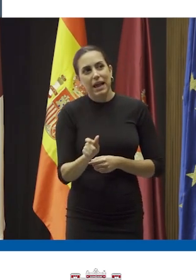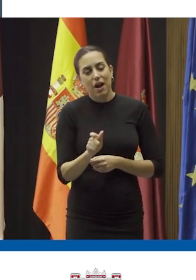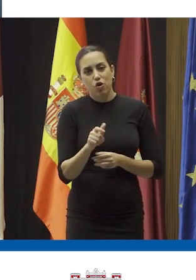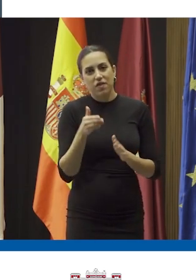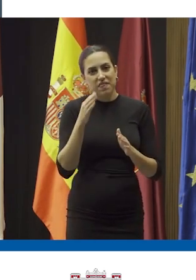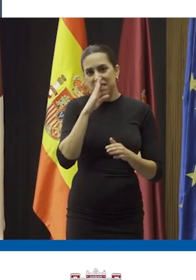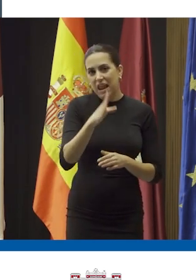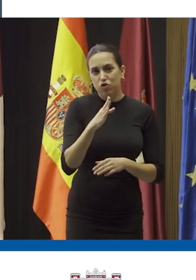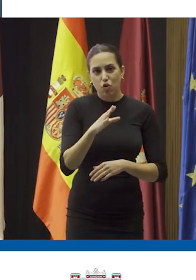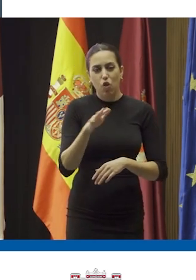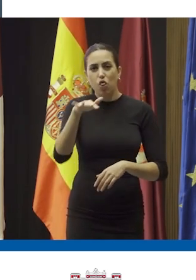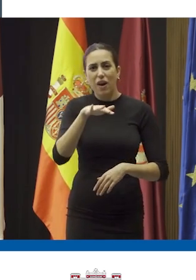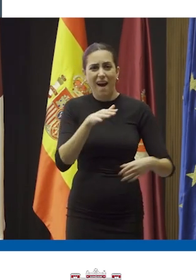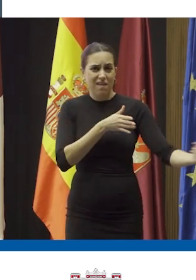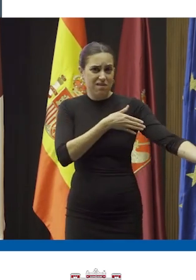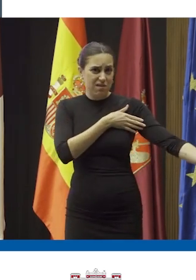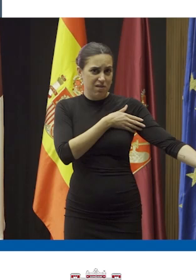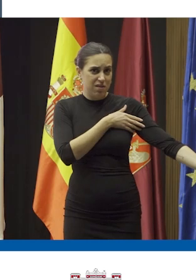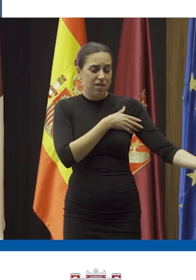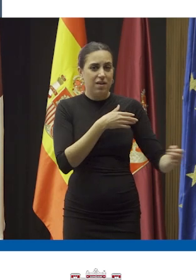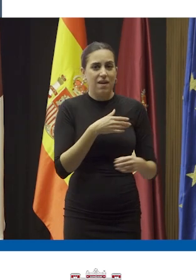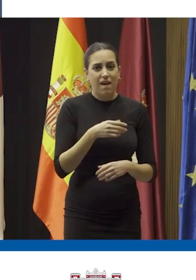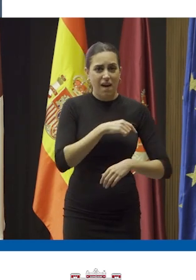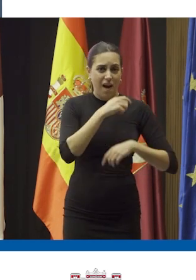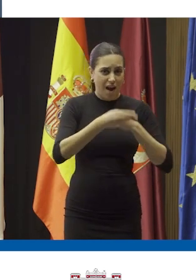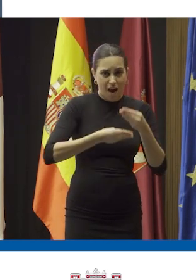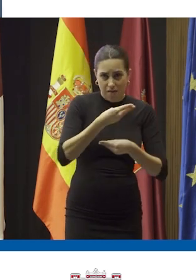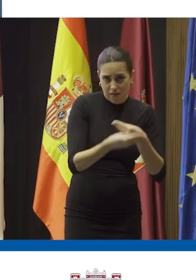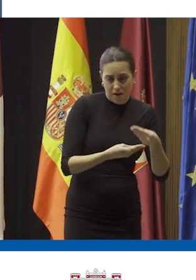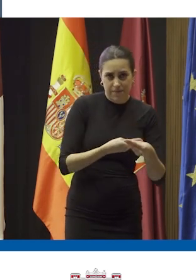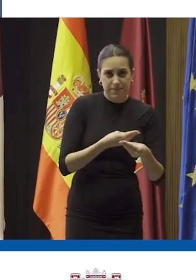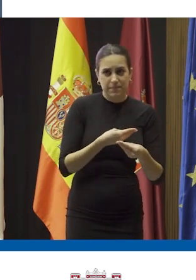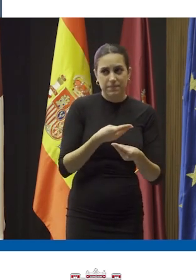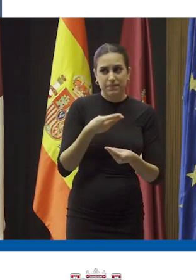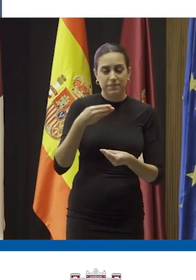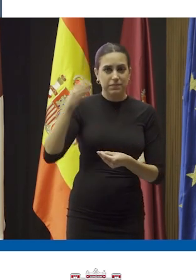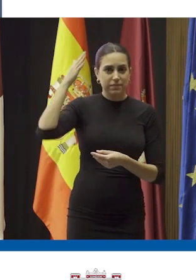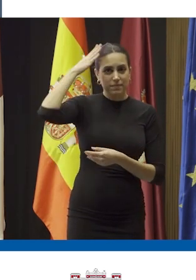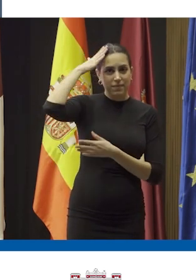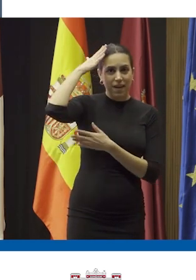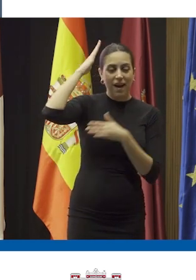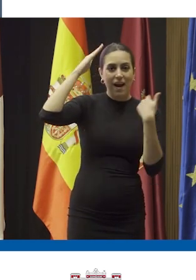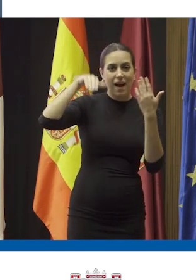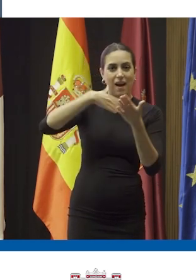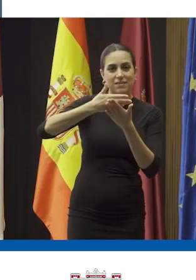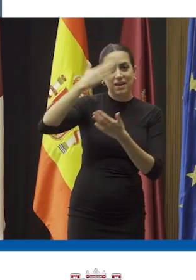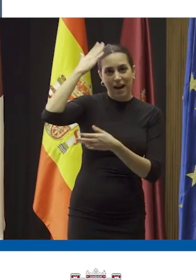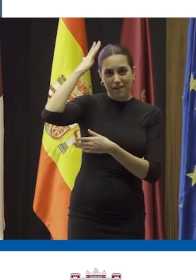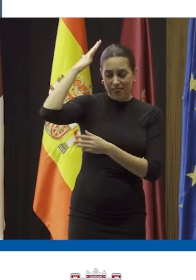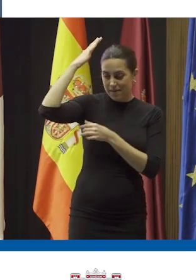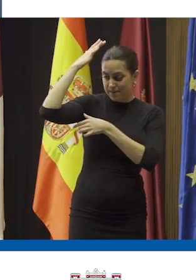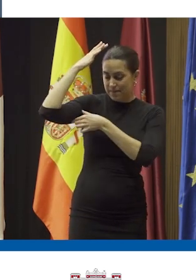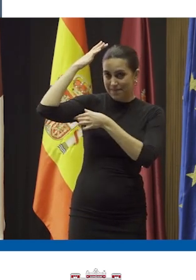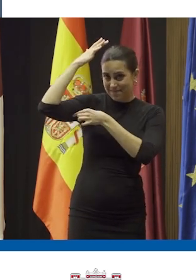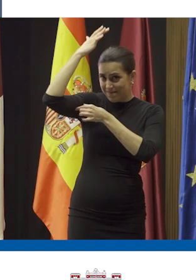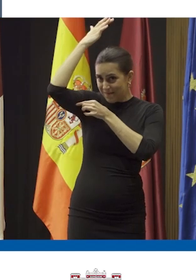directamente del antebrazo, sujetando el brazo en cuestión a la cabeza del paciente para aproximarle el